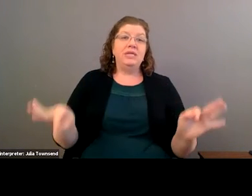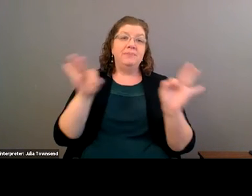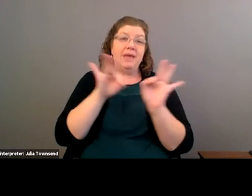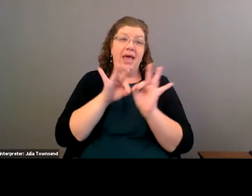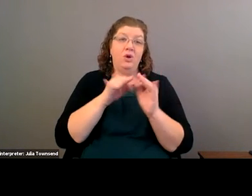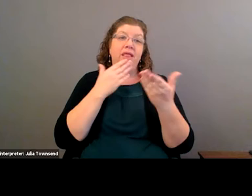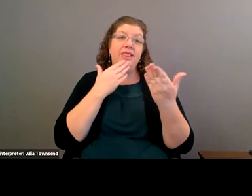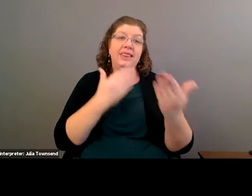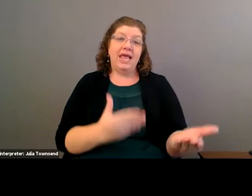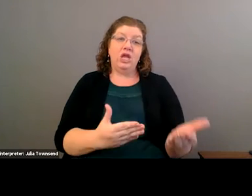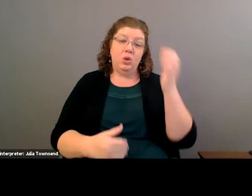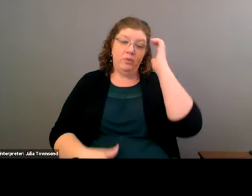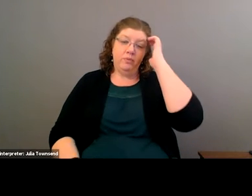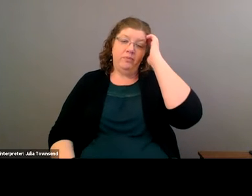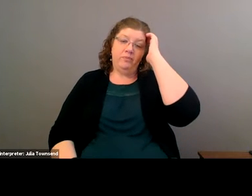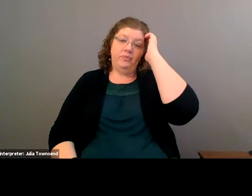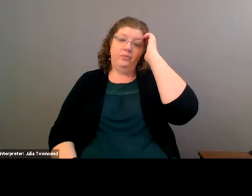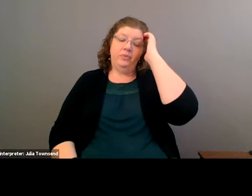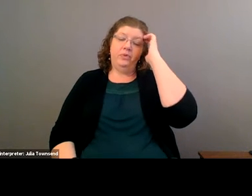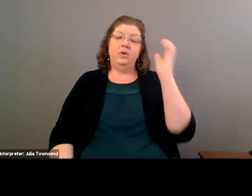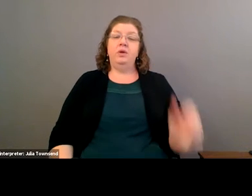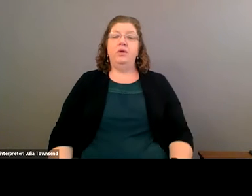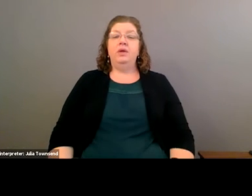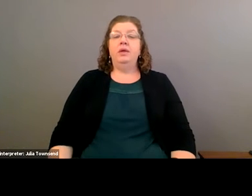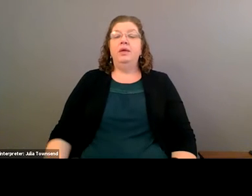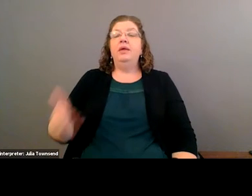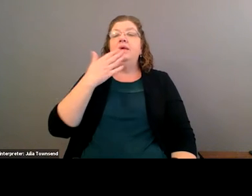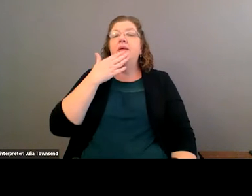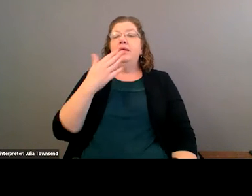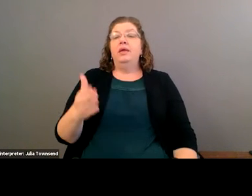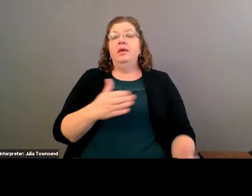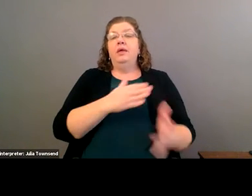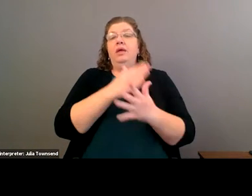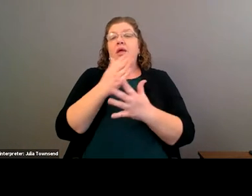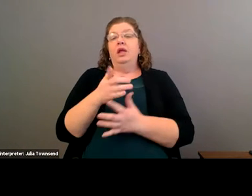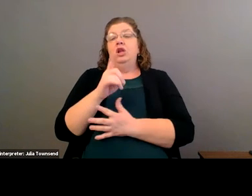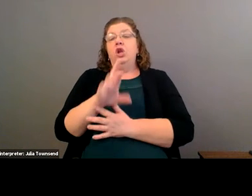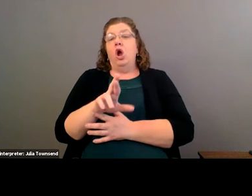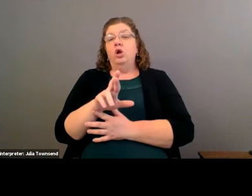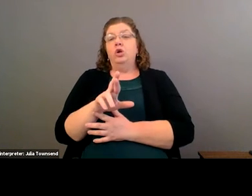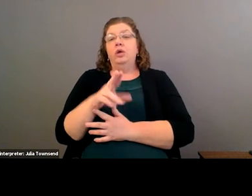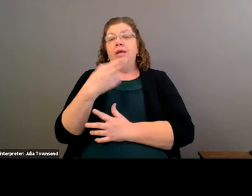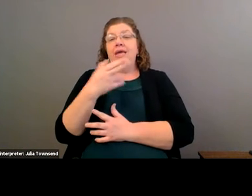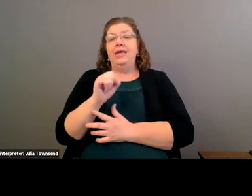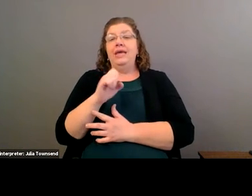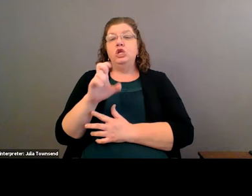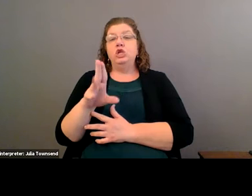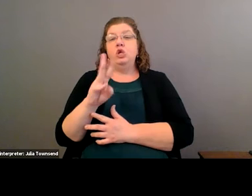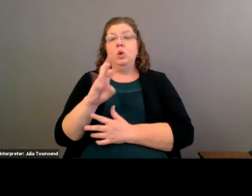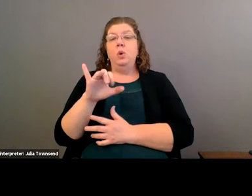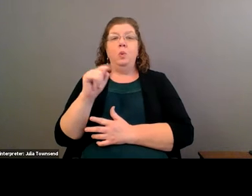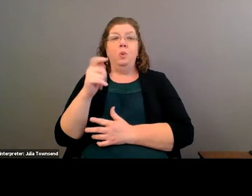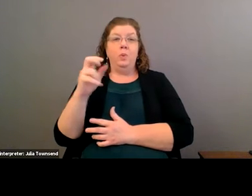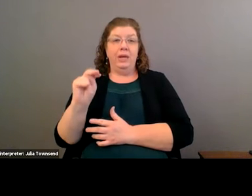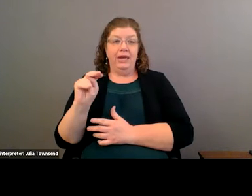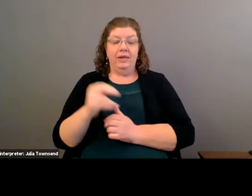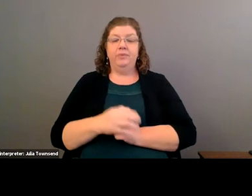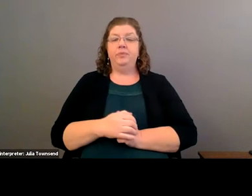estudiantes sí importan. Muchas gracias. Gracias. Ahora tenemos al doctor Dr. Jesus Witten.